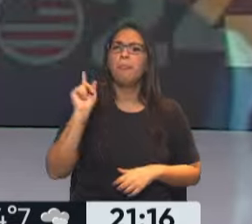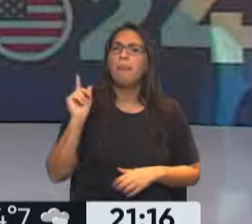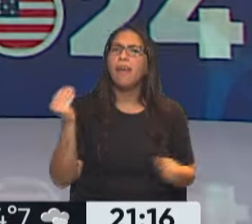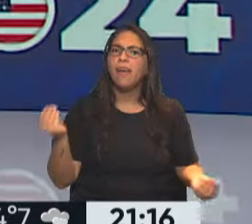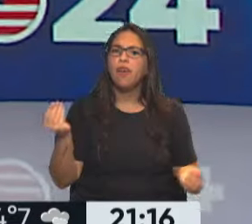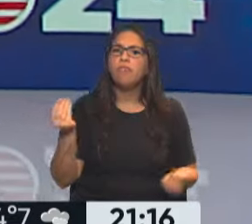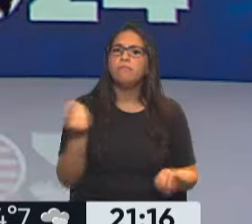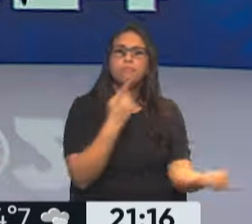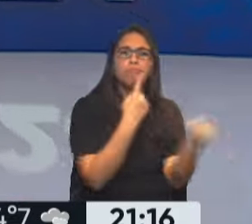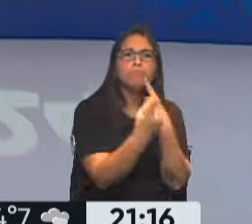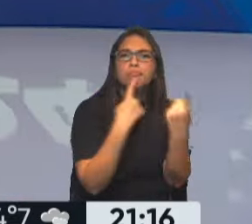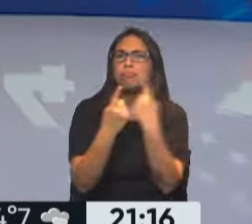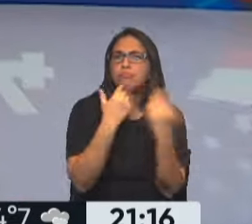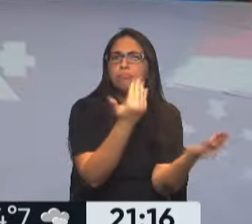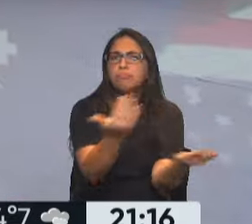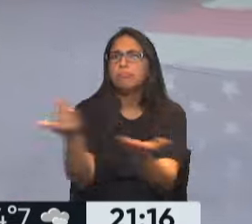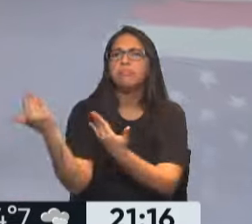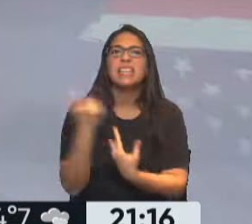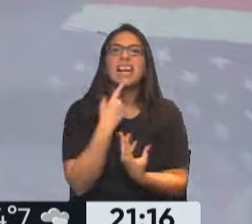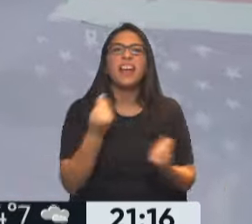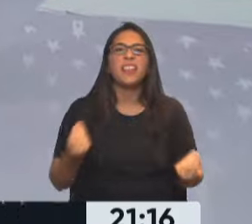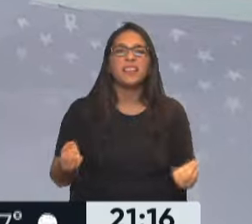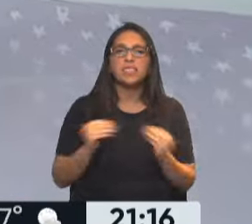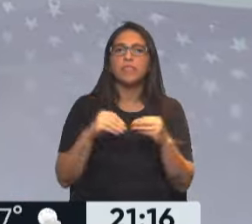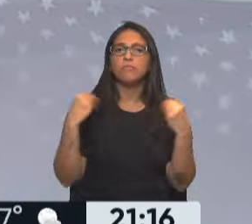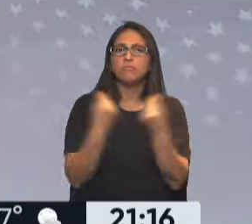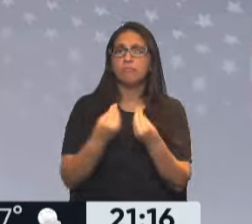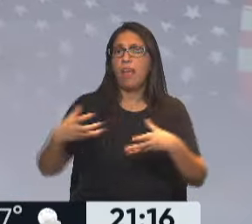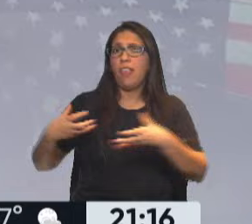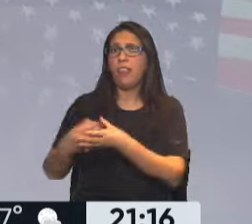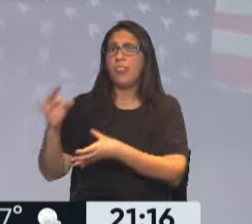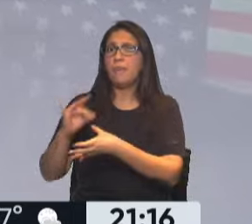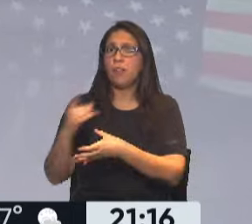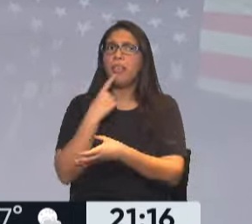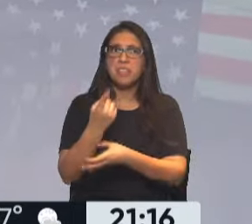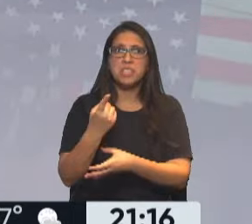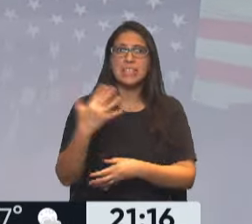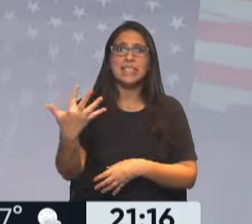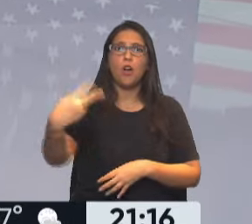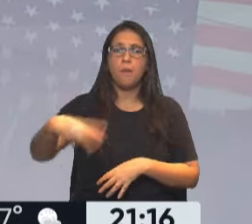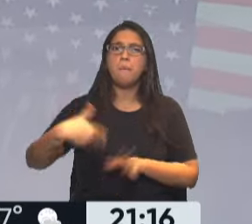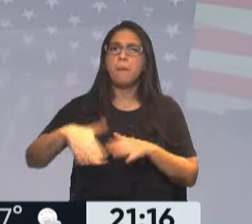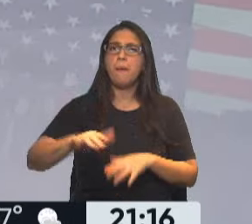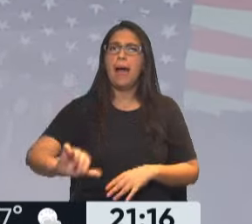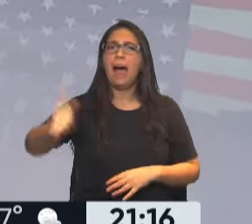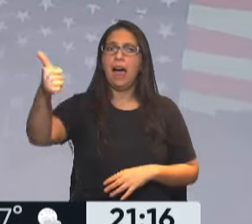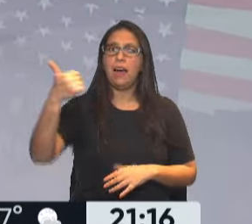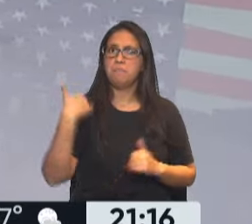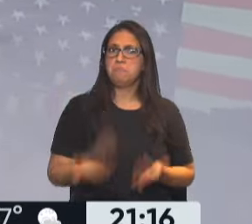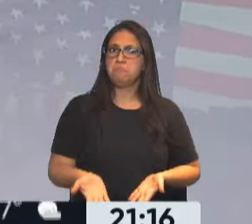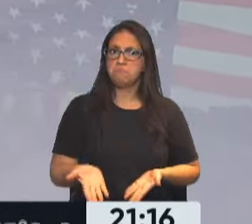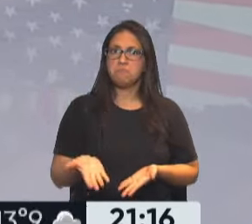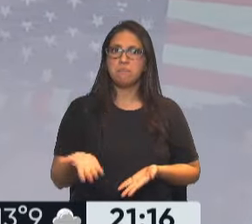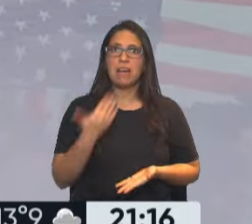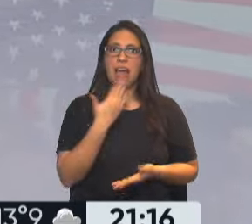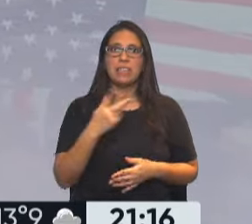los sondeos? Porque los demócratas se muestran confiados en que pueden ganar el 5 de noviembre con este binomio de